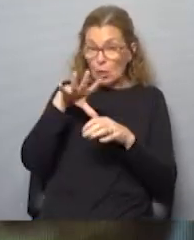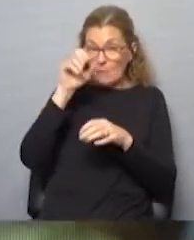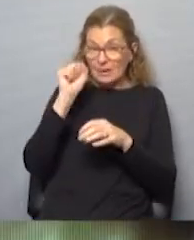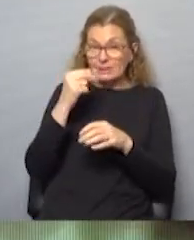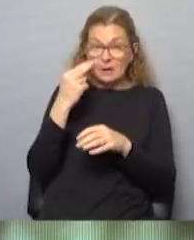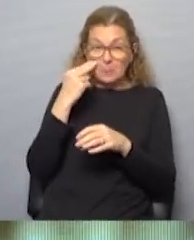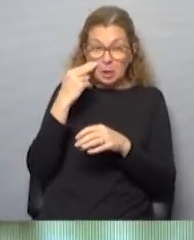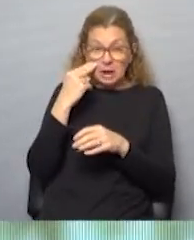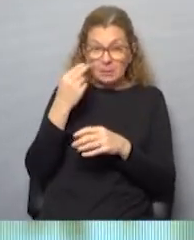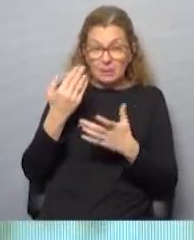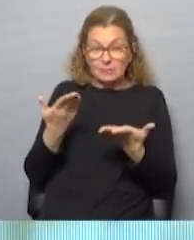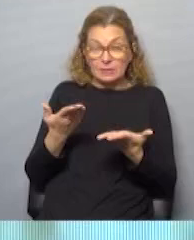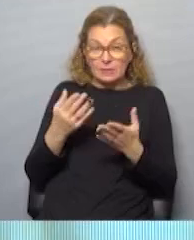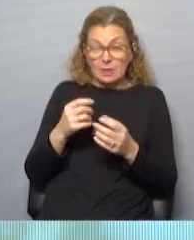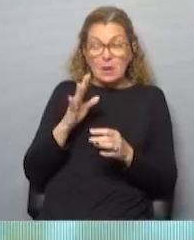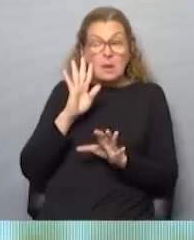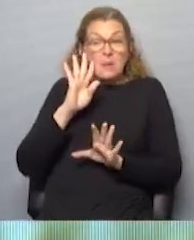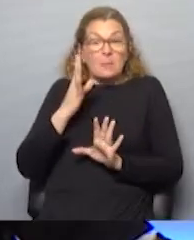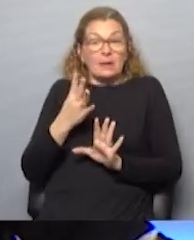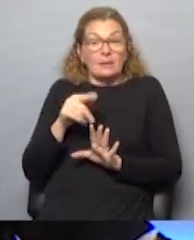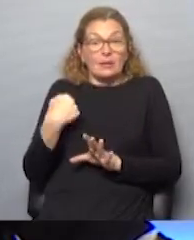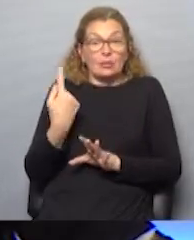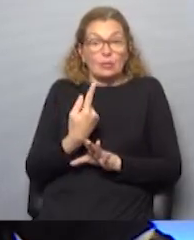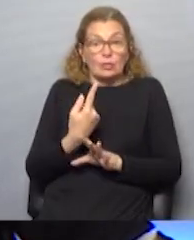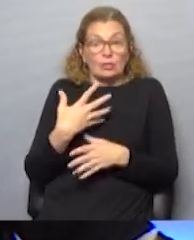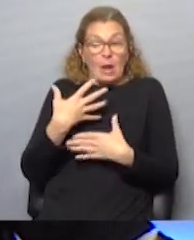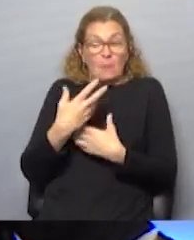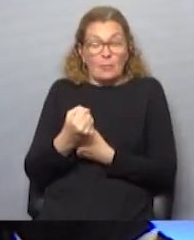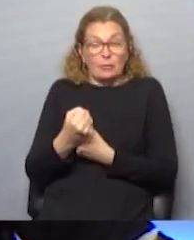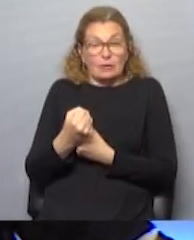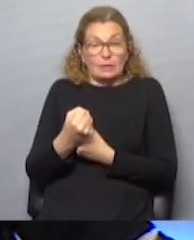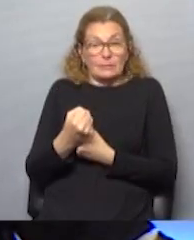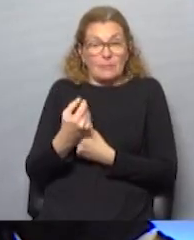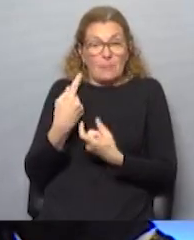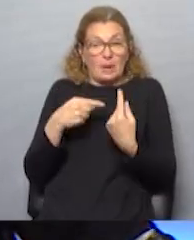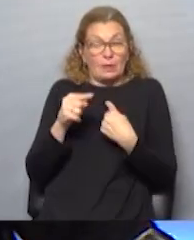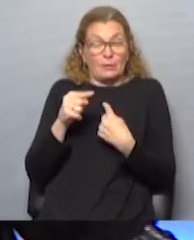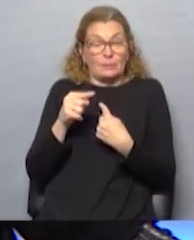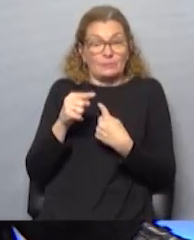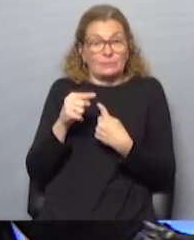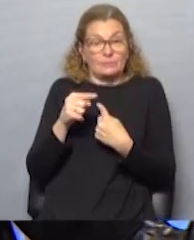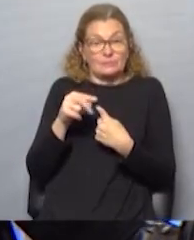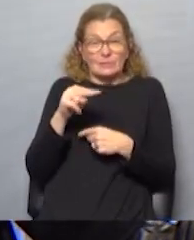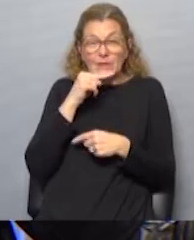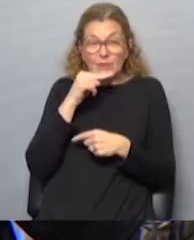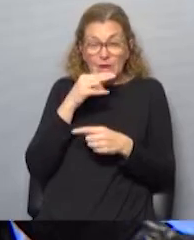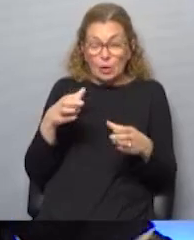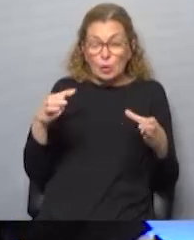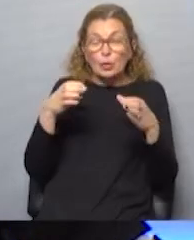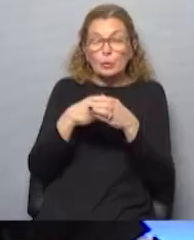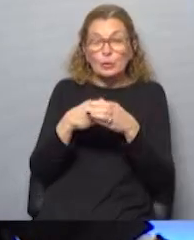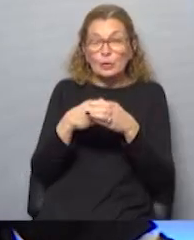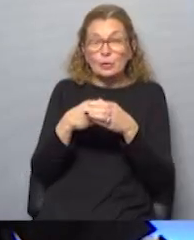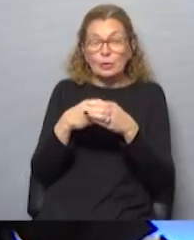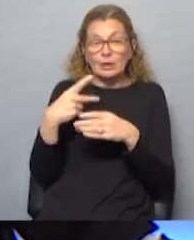problemática y aparentemente todos están para apoyar sin embargo el viernes tuvimos una reunión con el